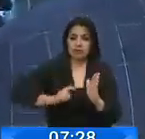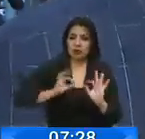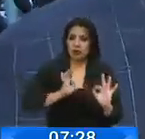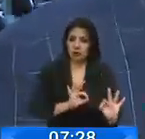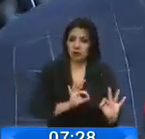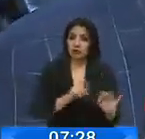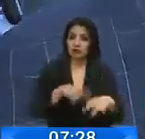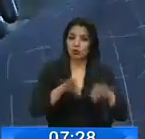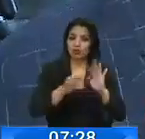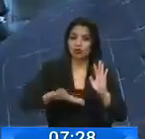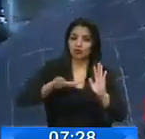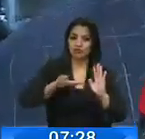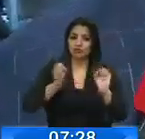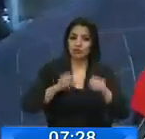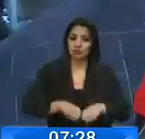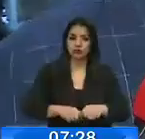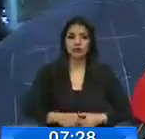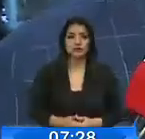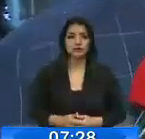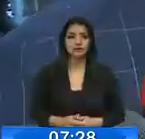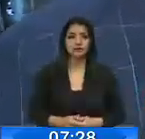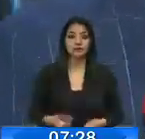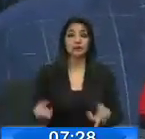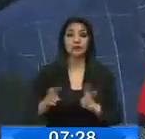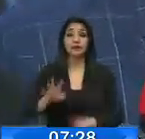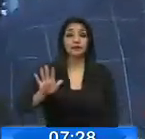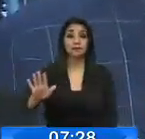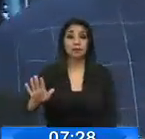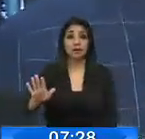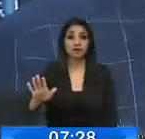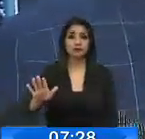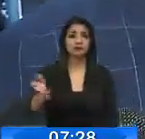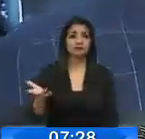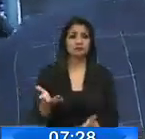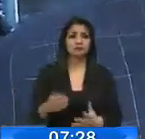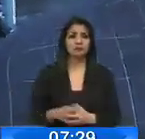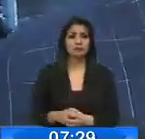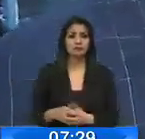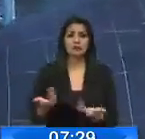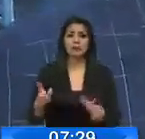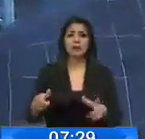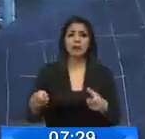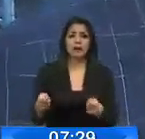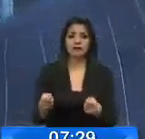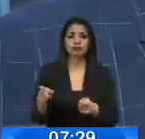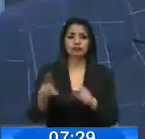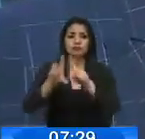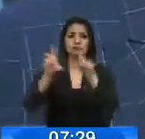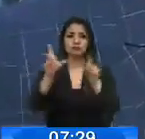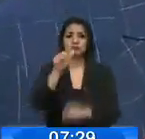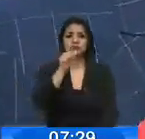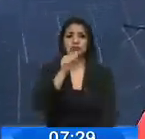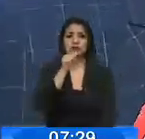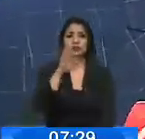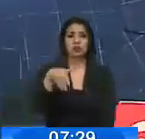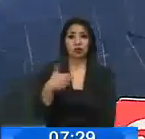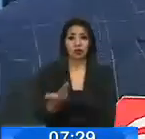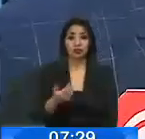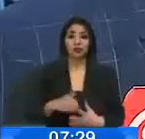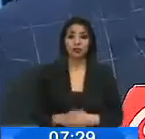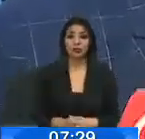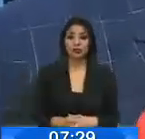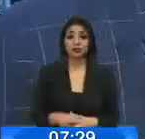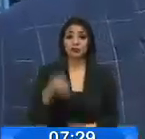sustancial, importante, y por el otro lado, en la estructura de costos del sector privado, reducir ese